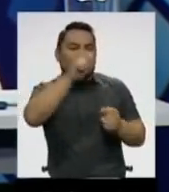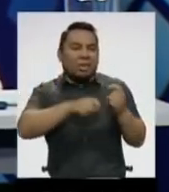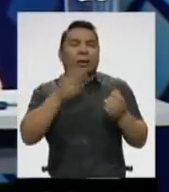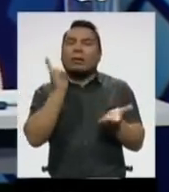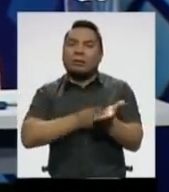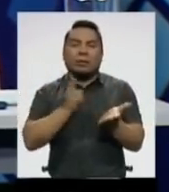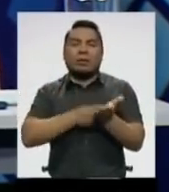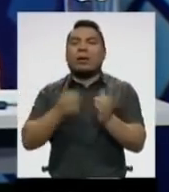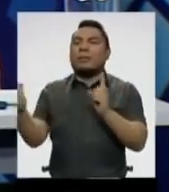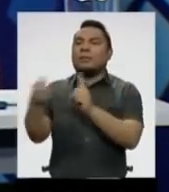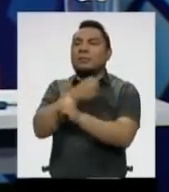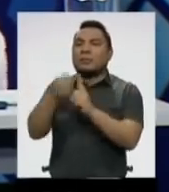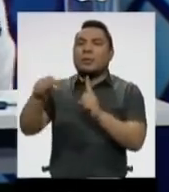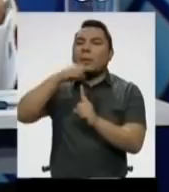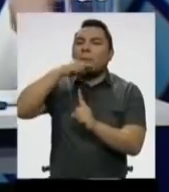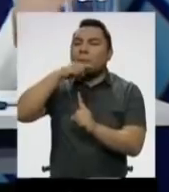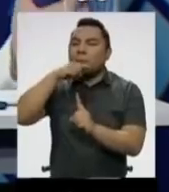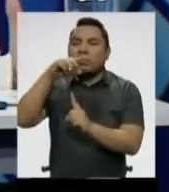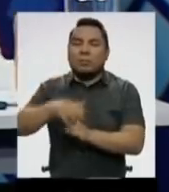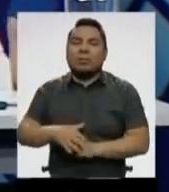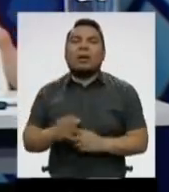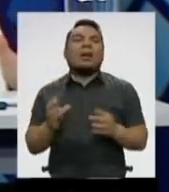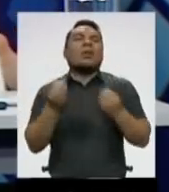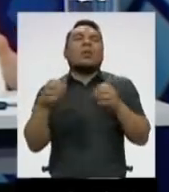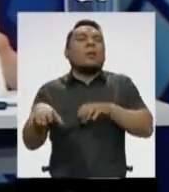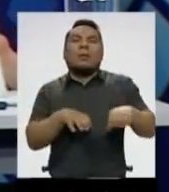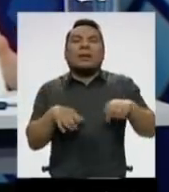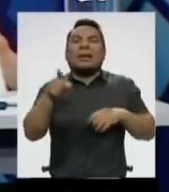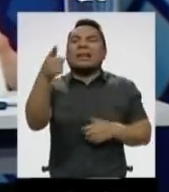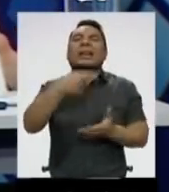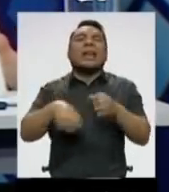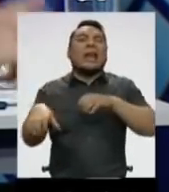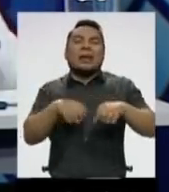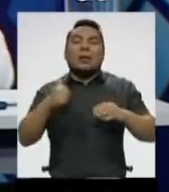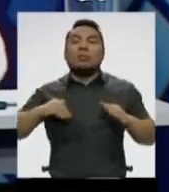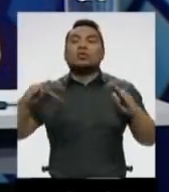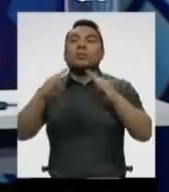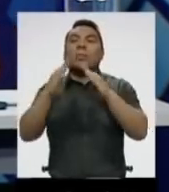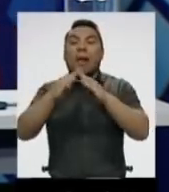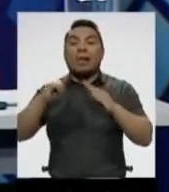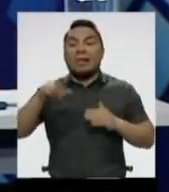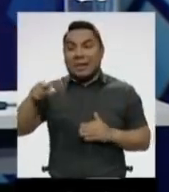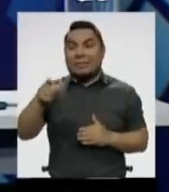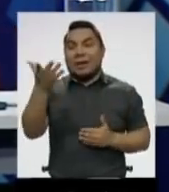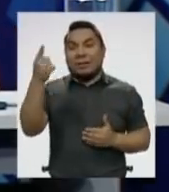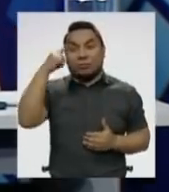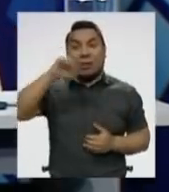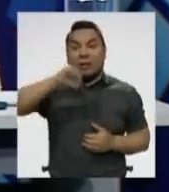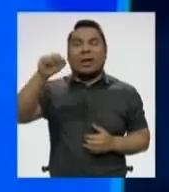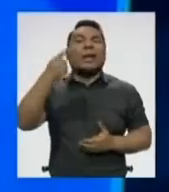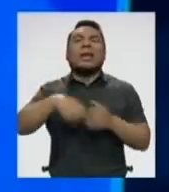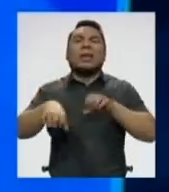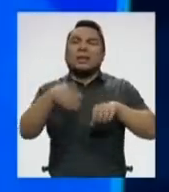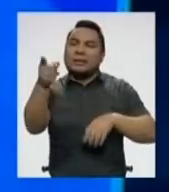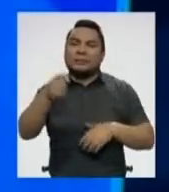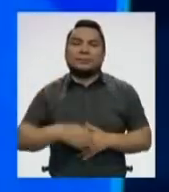violencia contra la mujer, con las competencias que pueda tener la municipalidad si eventualmente usted llegara.